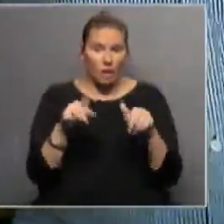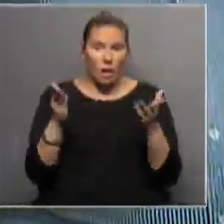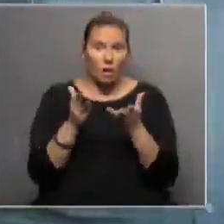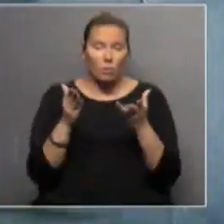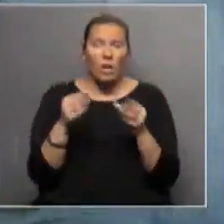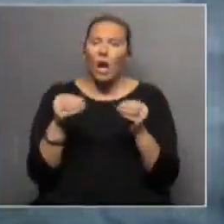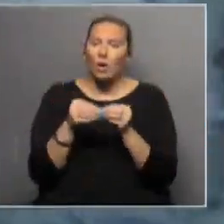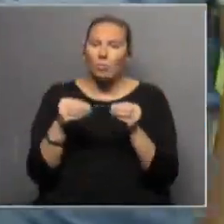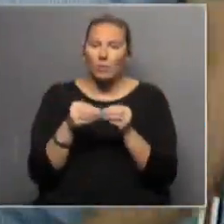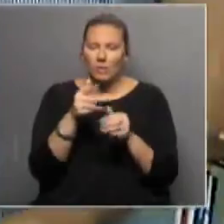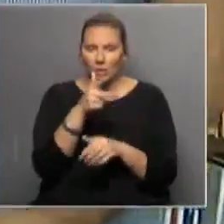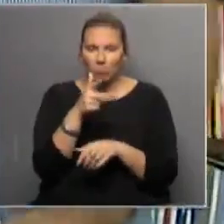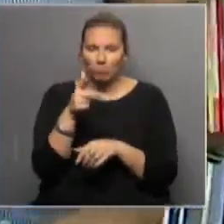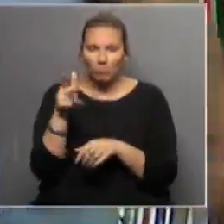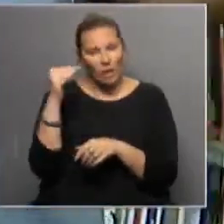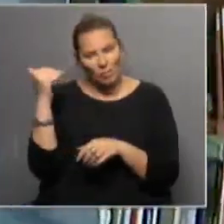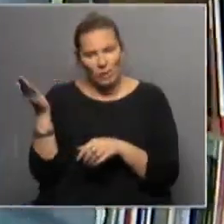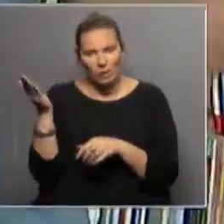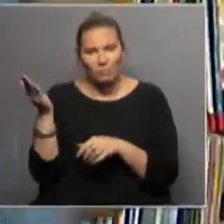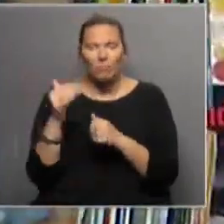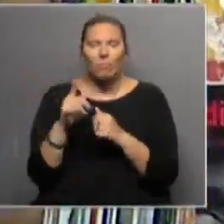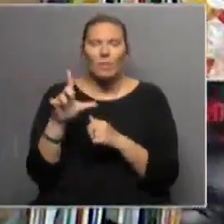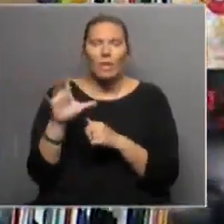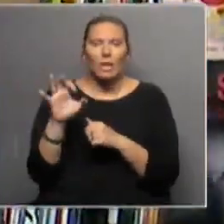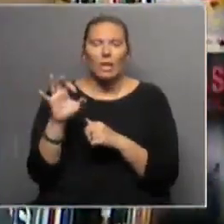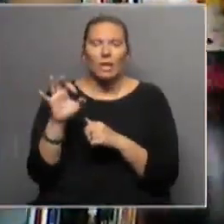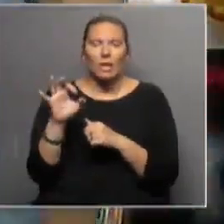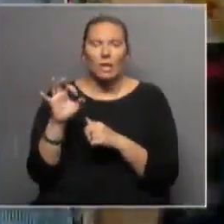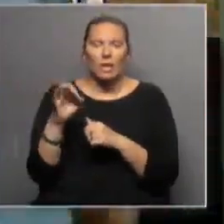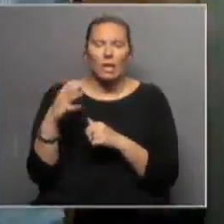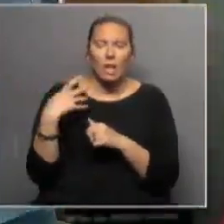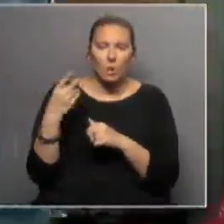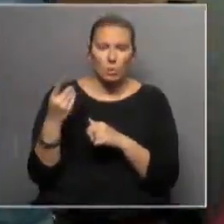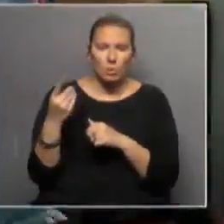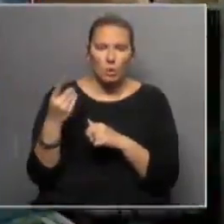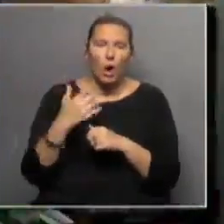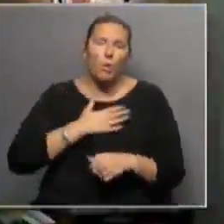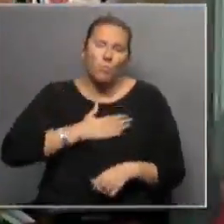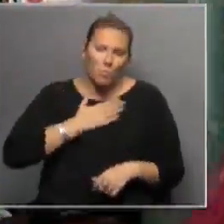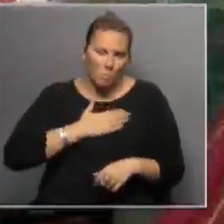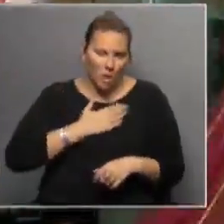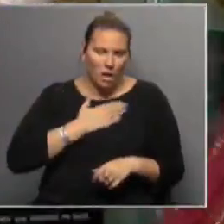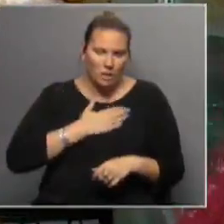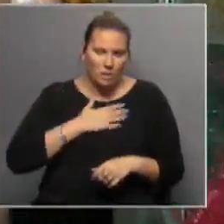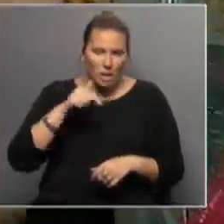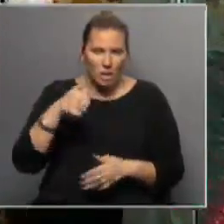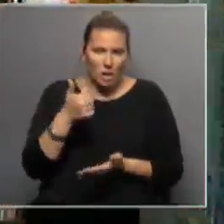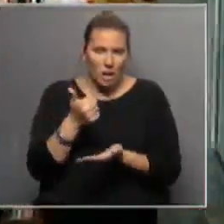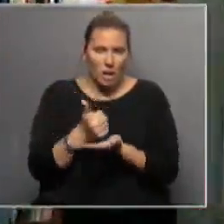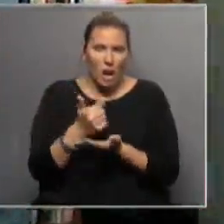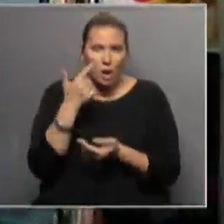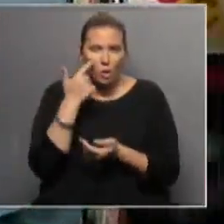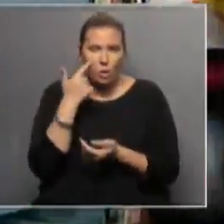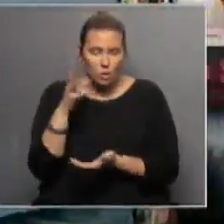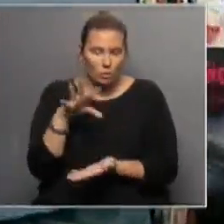se nos fue para allí afuera. Sí, pero bueno, ha sido un placer estar acá conociendo esta